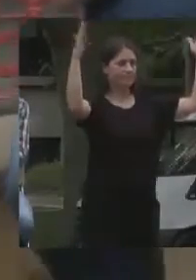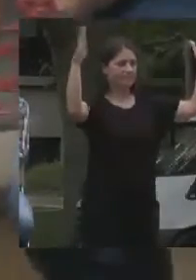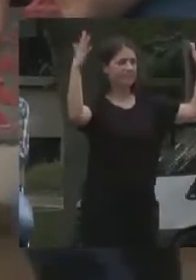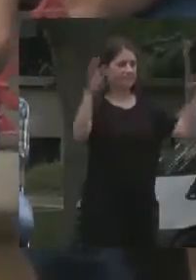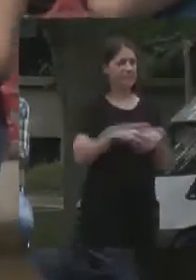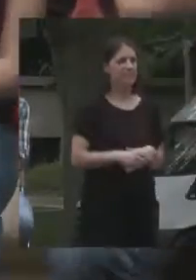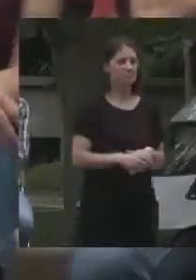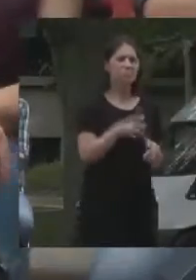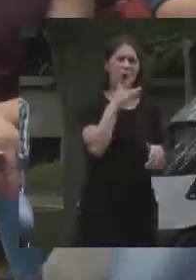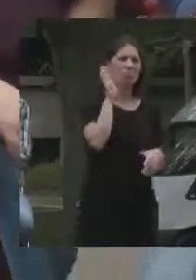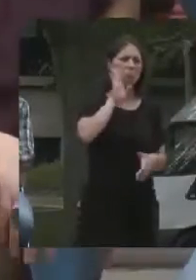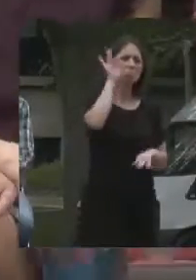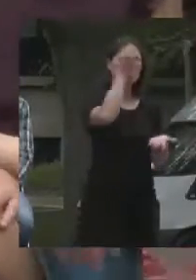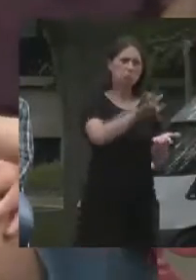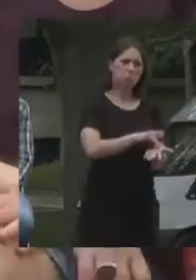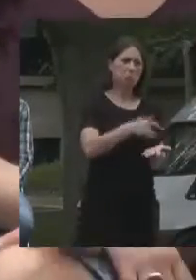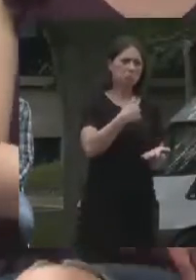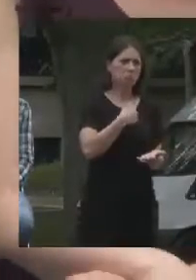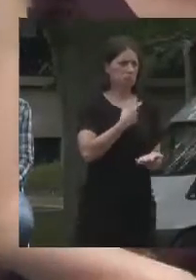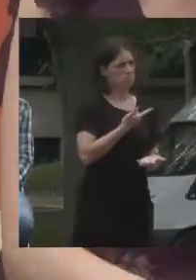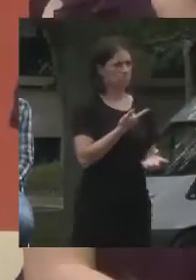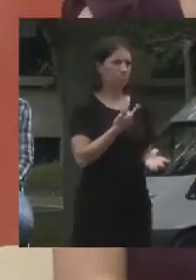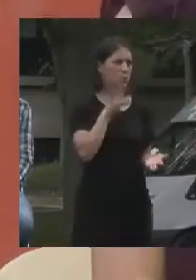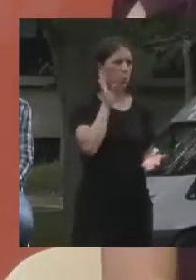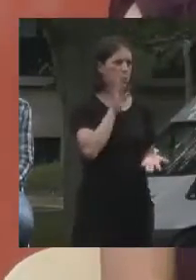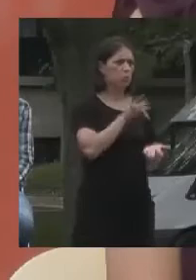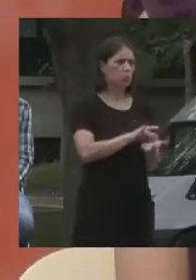E vou falar da corrupción,